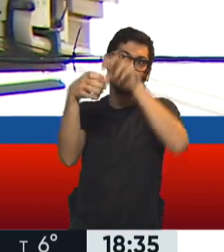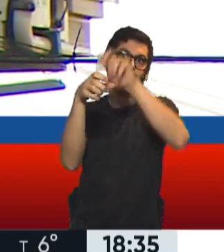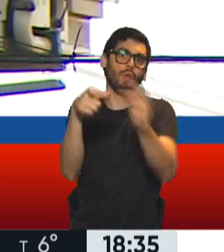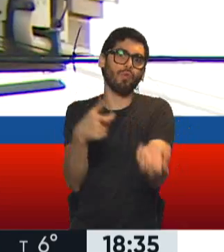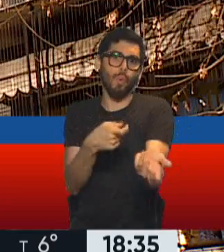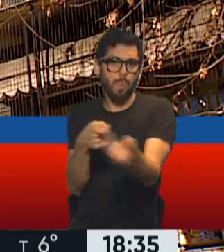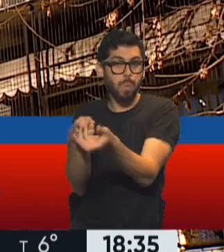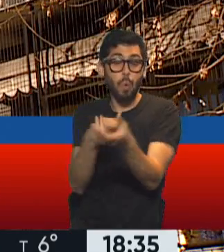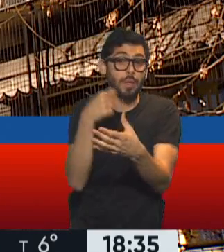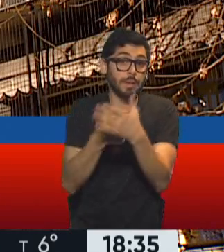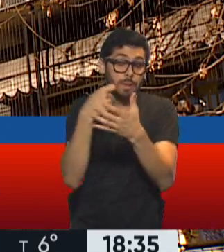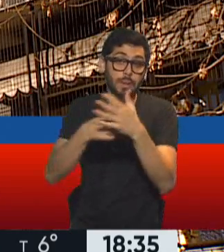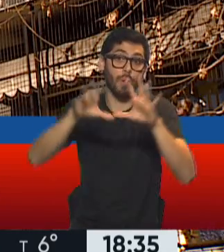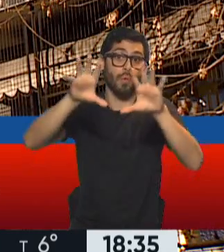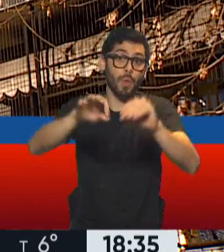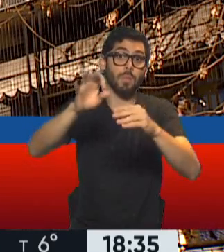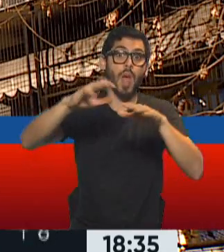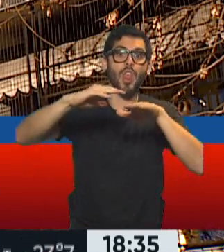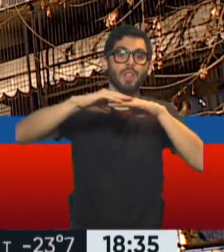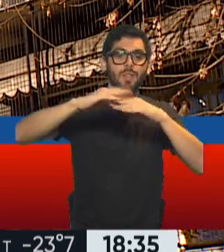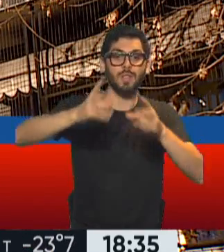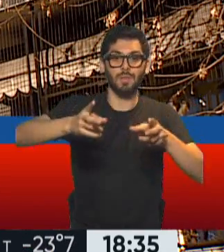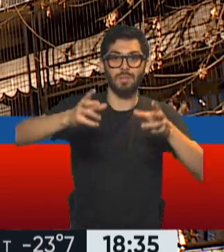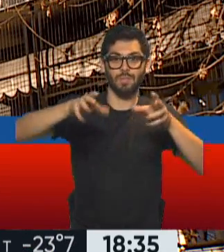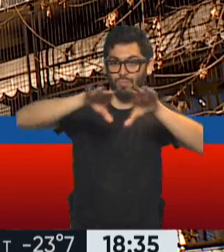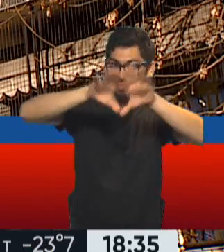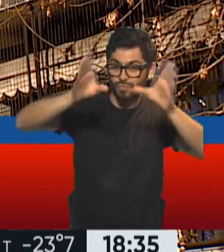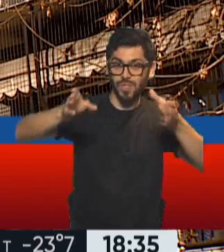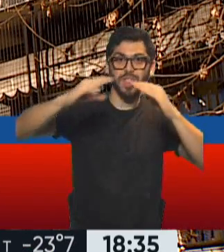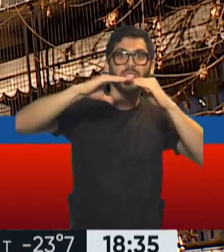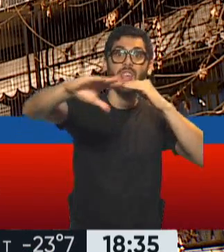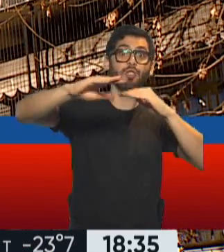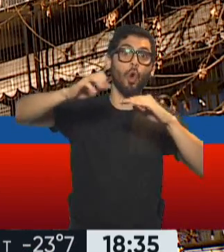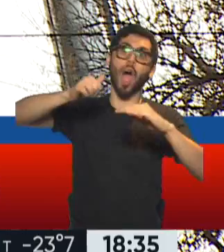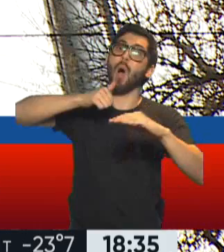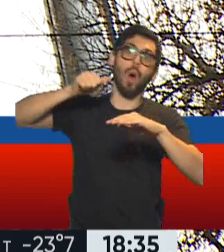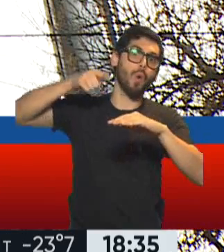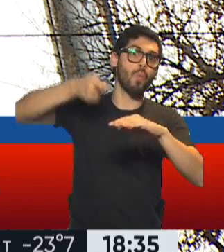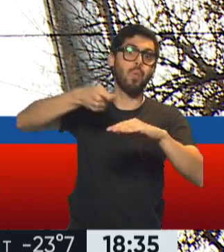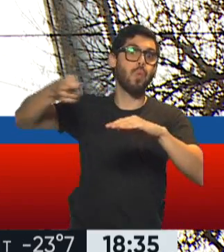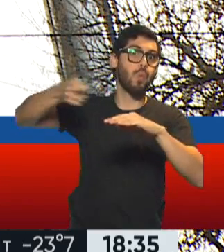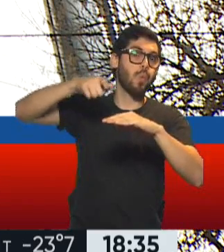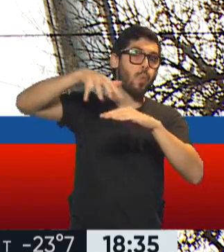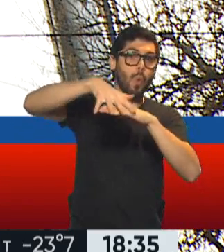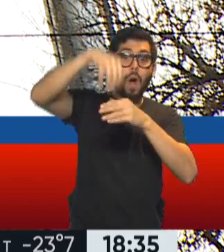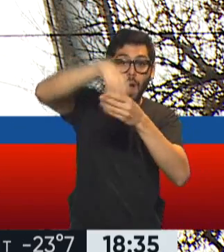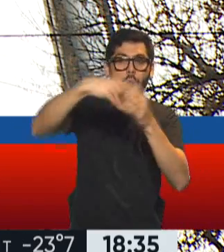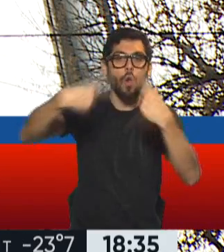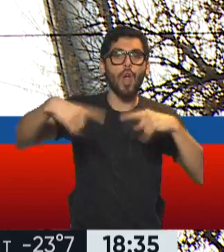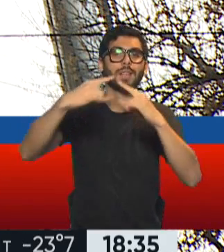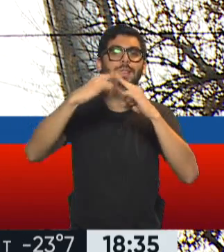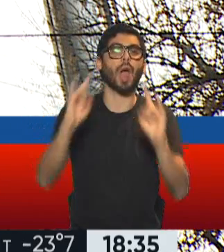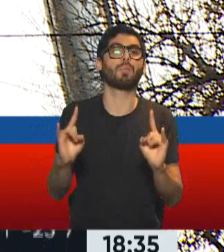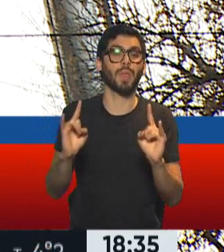de controlar las llamas desde la parte superior del depósito. En este lugar había productos de camping y también